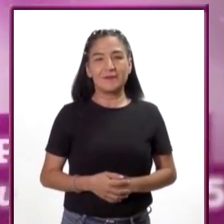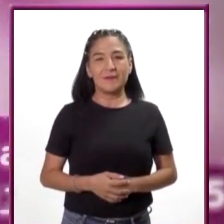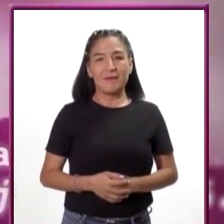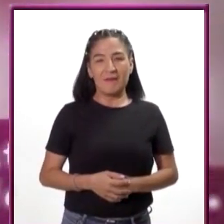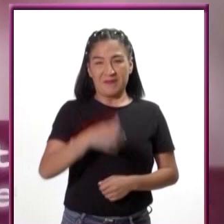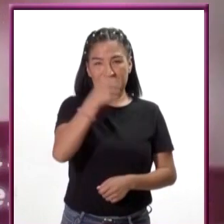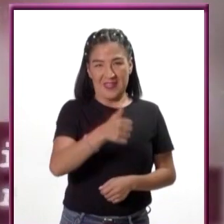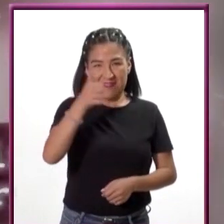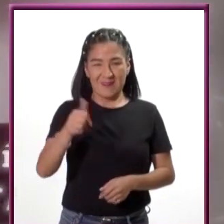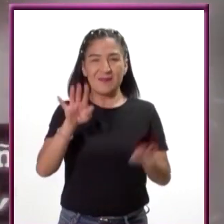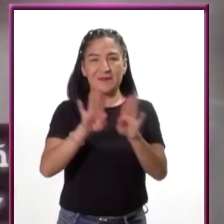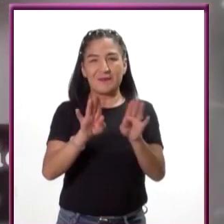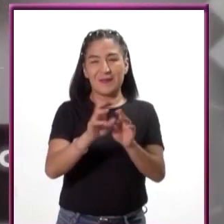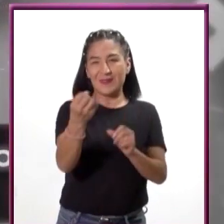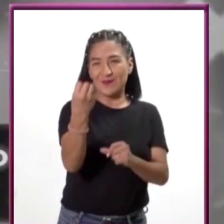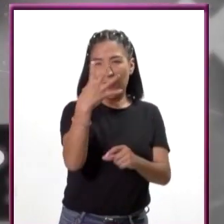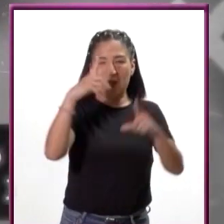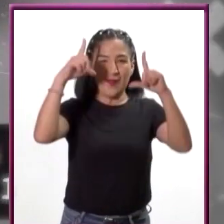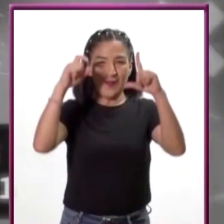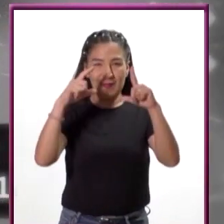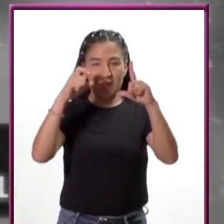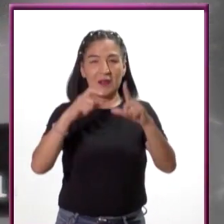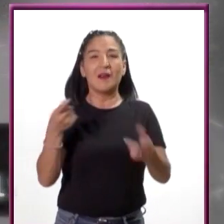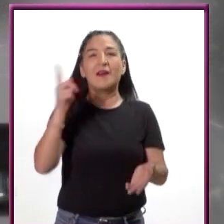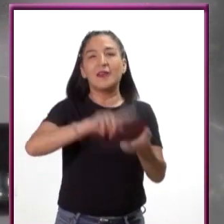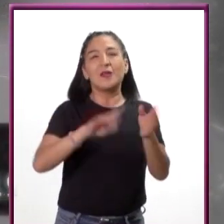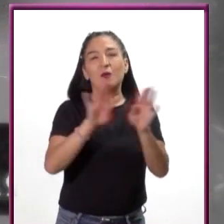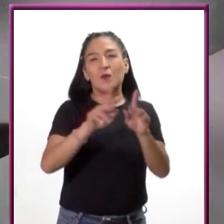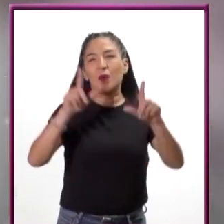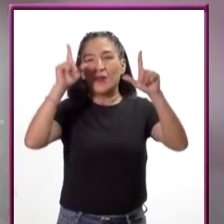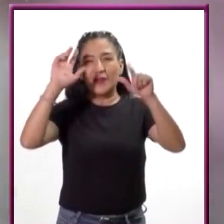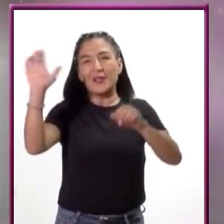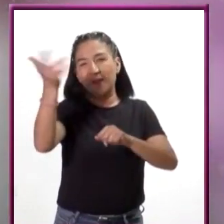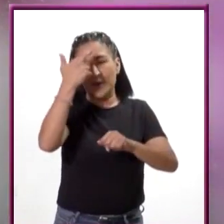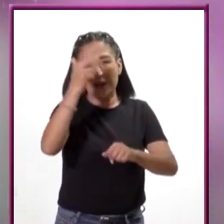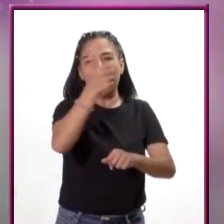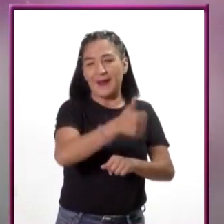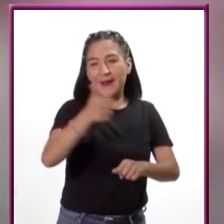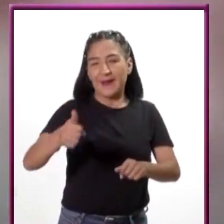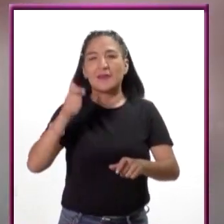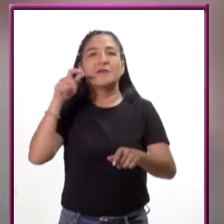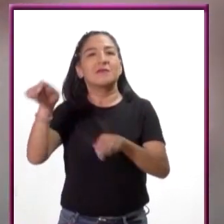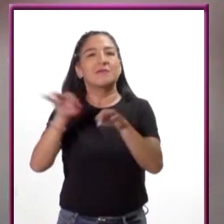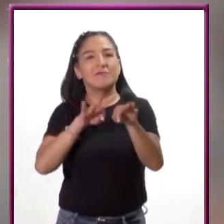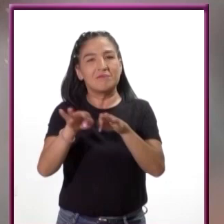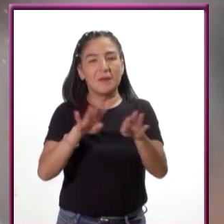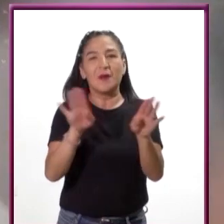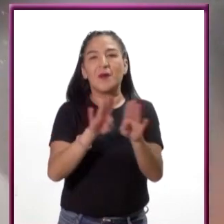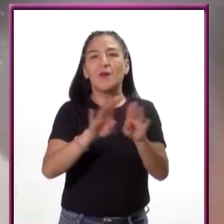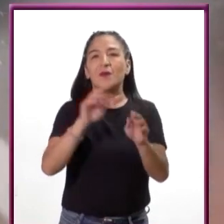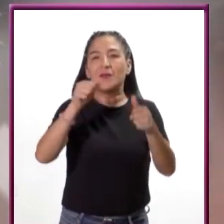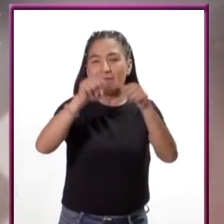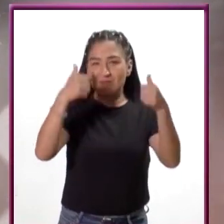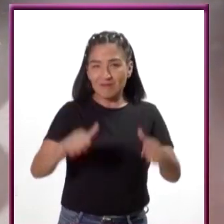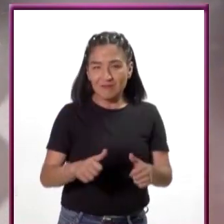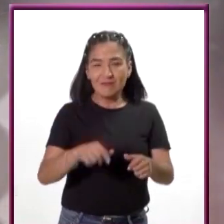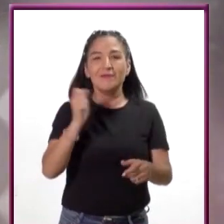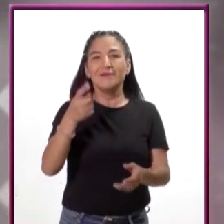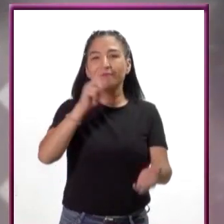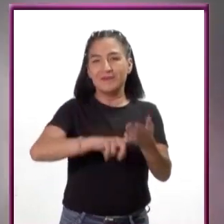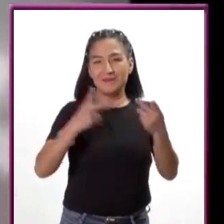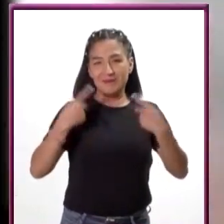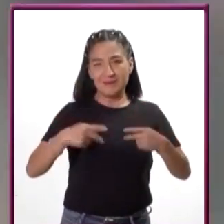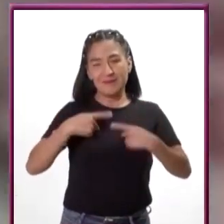En cada retrato hay un acuerdo entre el fotógrafo que desempeña su actividad artística y la persona retratada que posa.